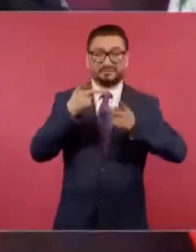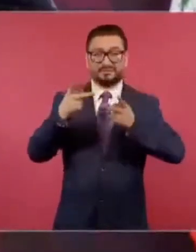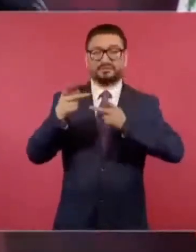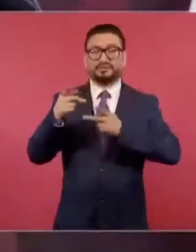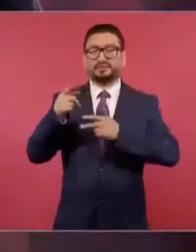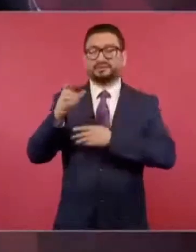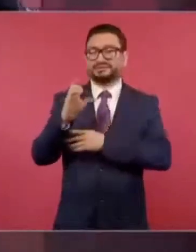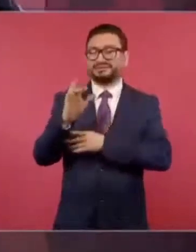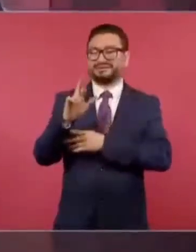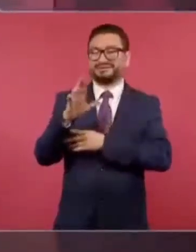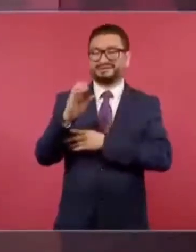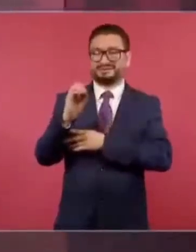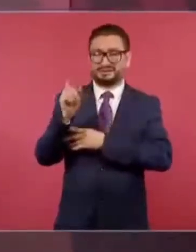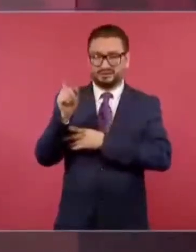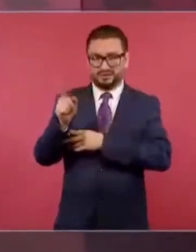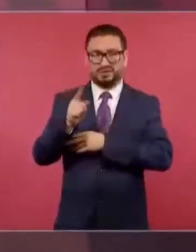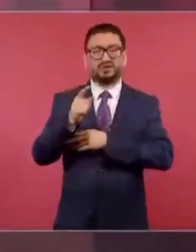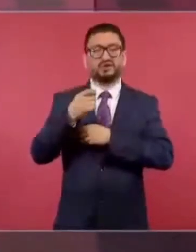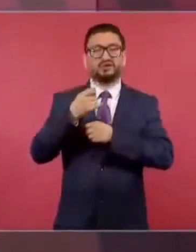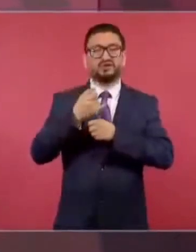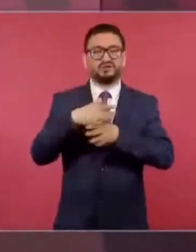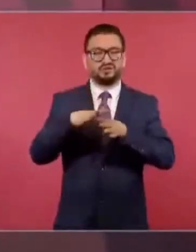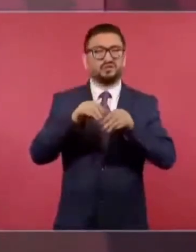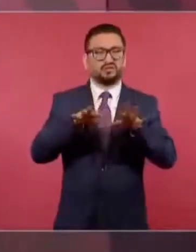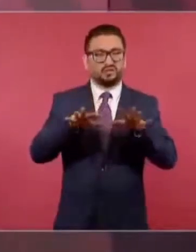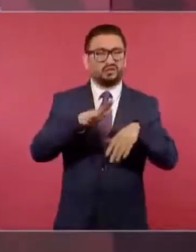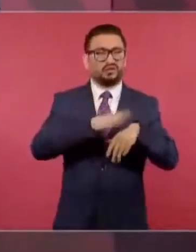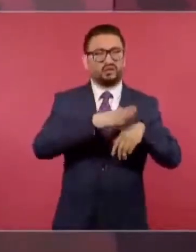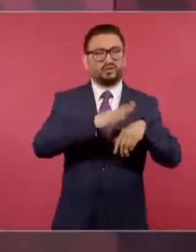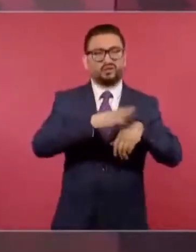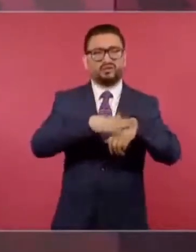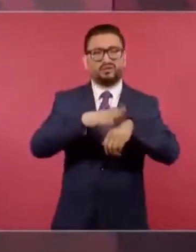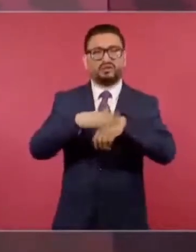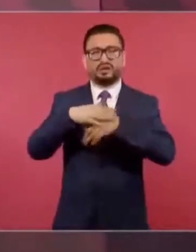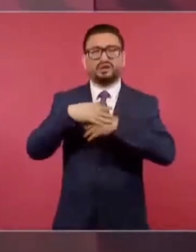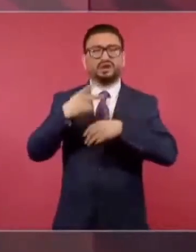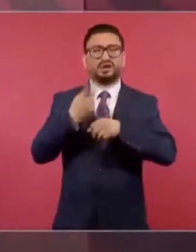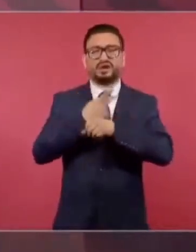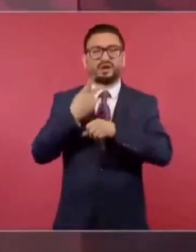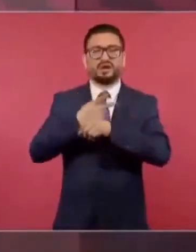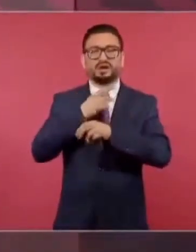y Ciro se encargaba de dar a conocer los resultados,